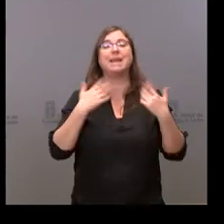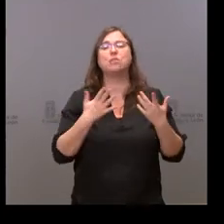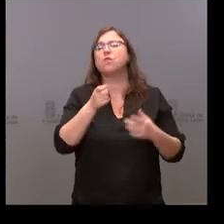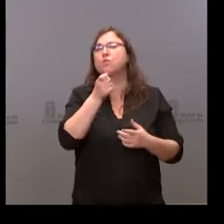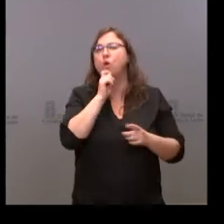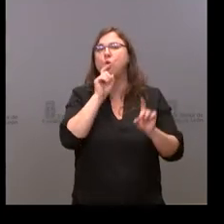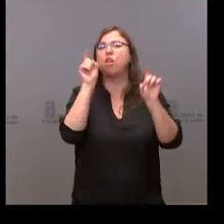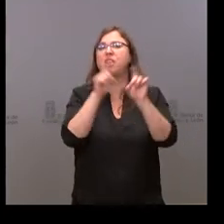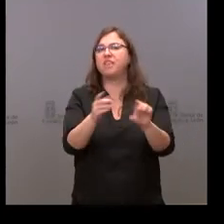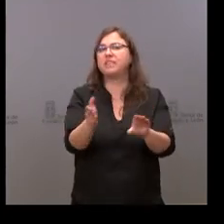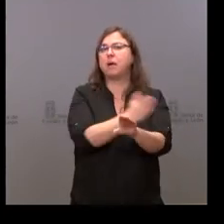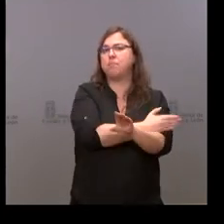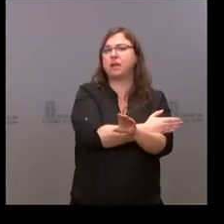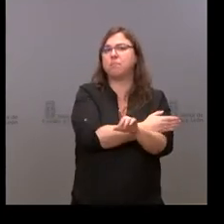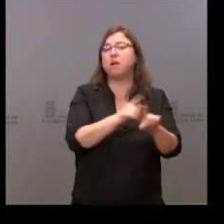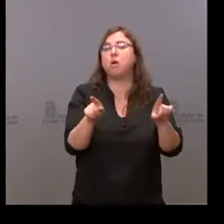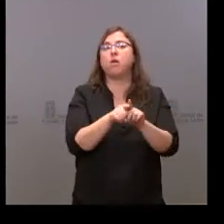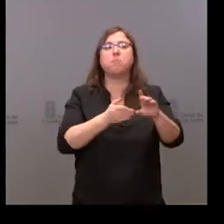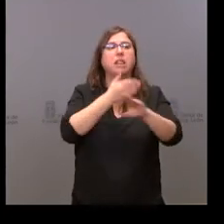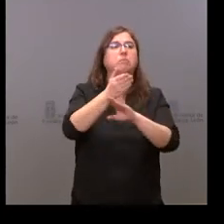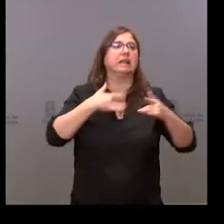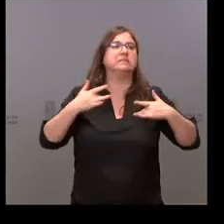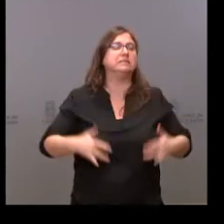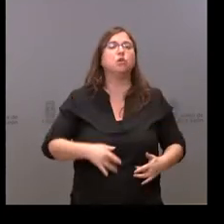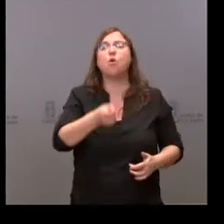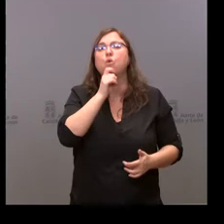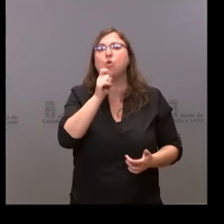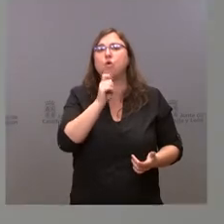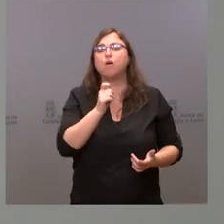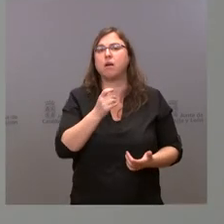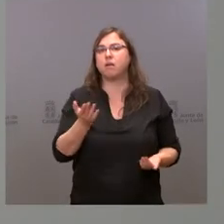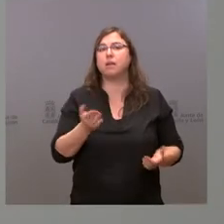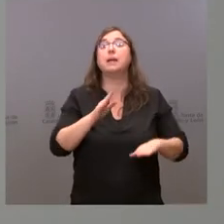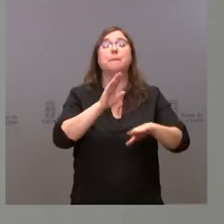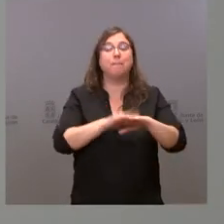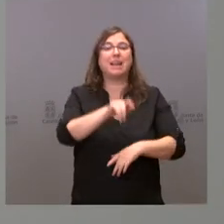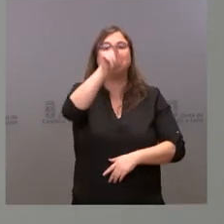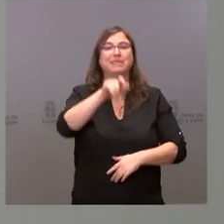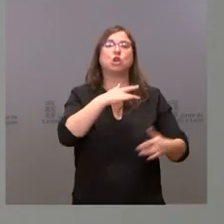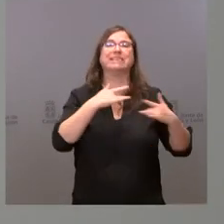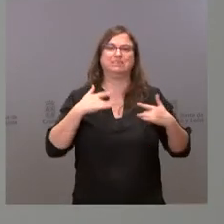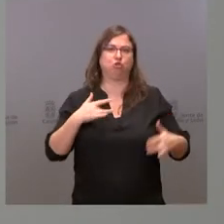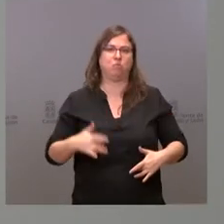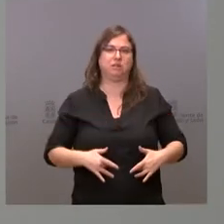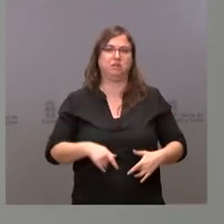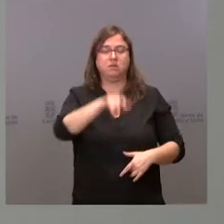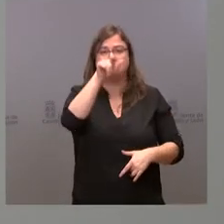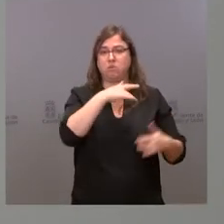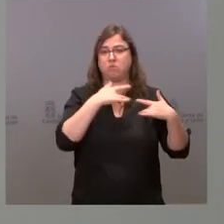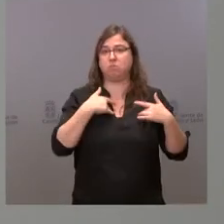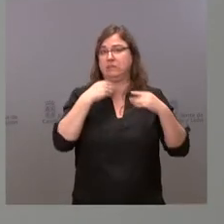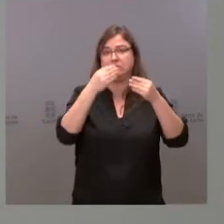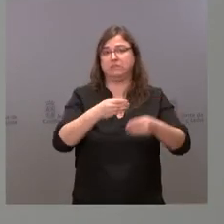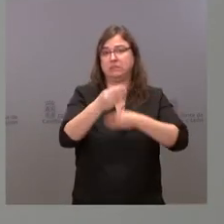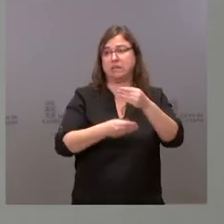van a ser convocatorias para cualquiera que tenga síntomas la gracia de cómo van a ser para personas que tengan síntomas como como se ha visto se ha hecho esto